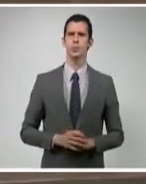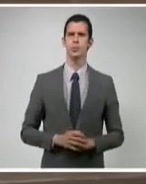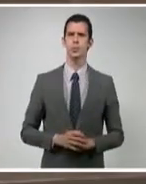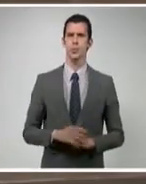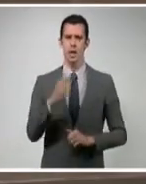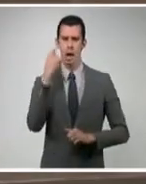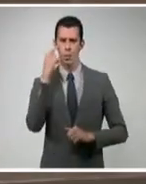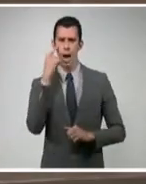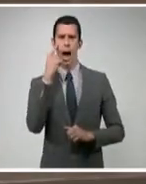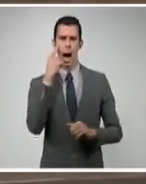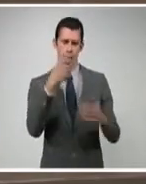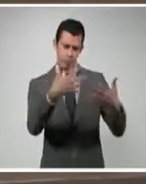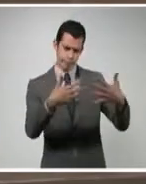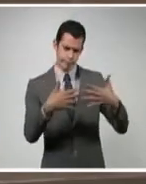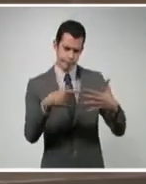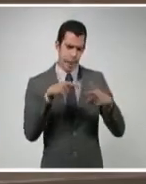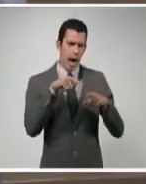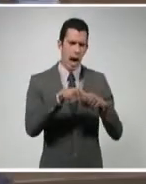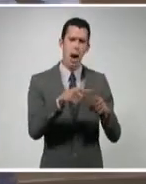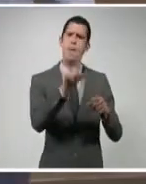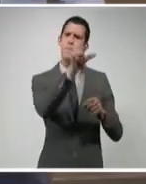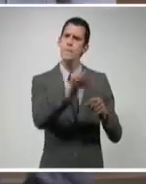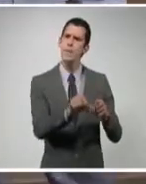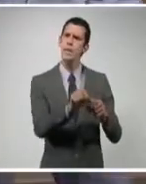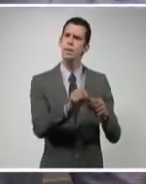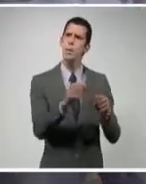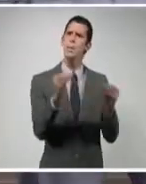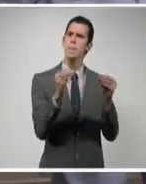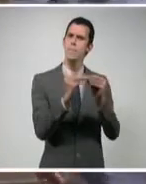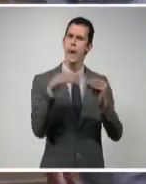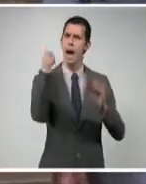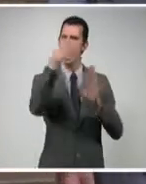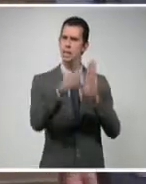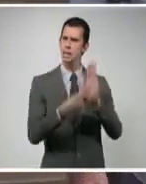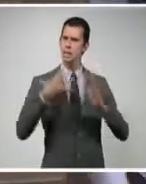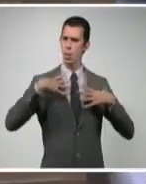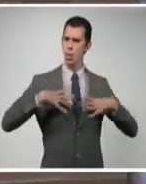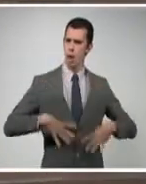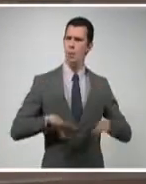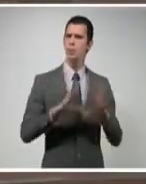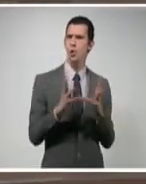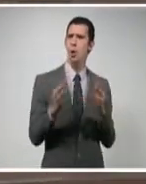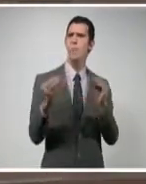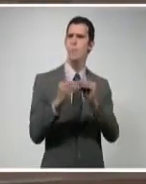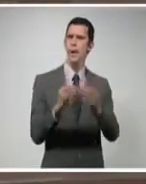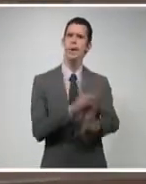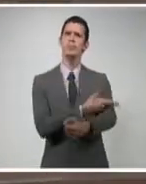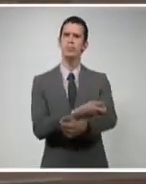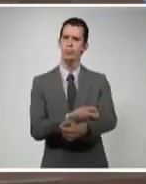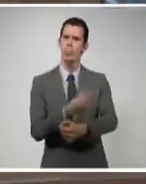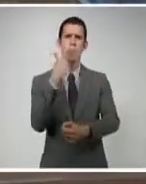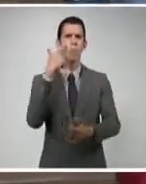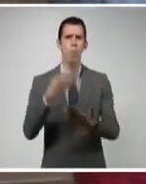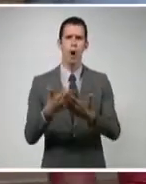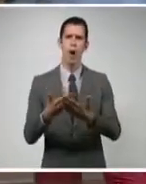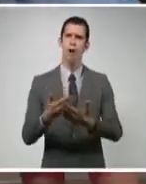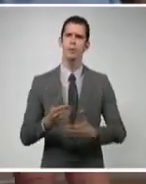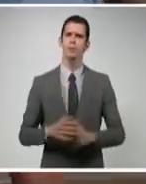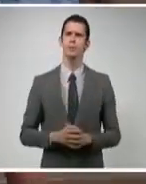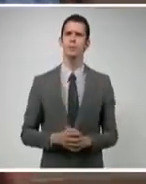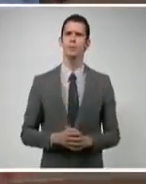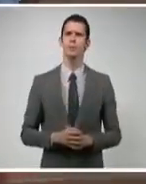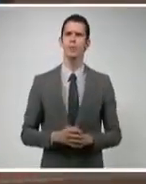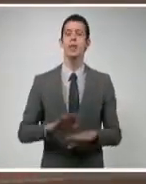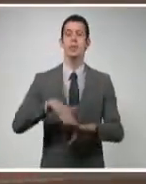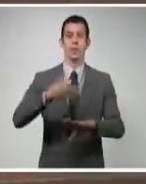y fueron los que una vez comenzado el ensayo empezamos a decir que vinieran a la vida de salud dónde comienza el proceso de